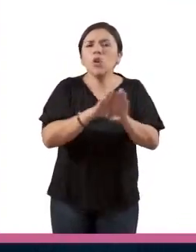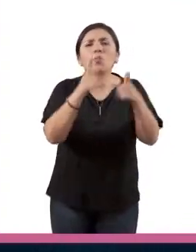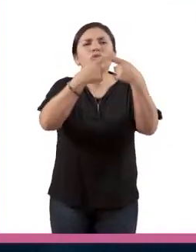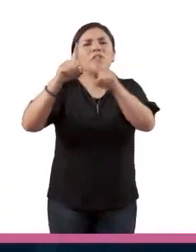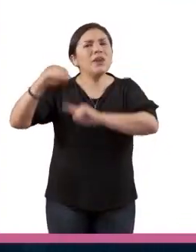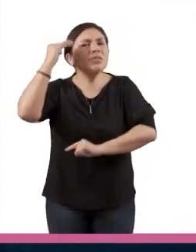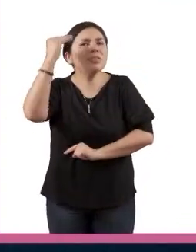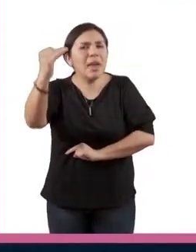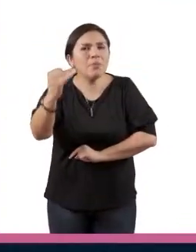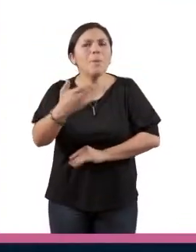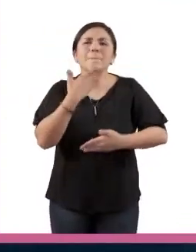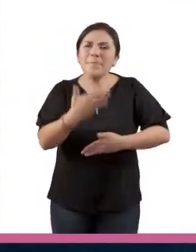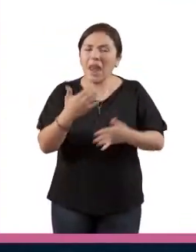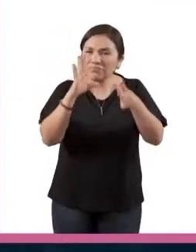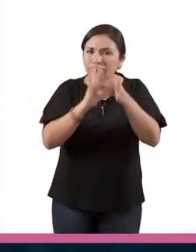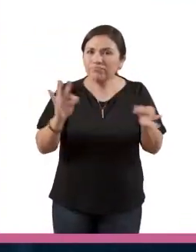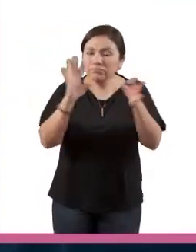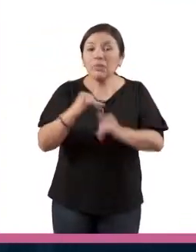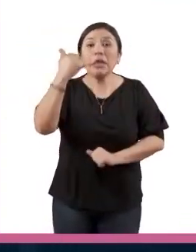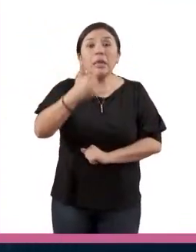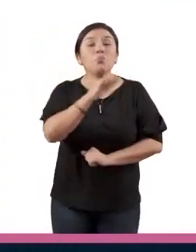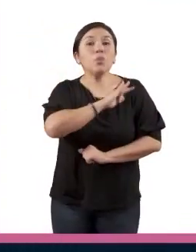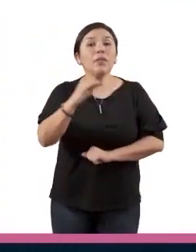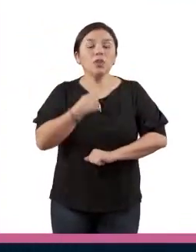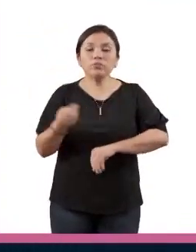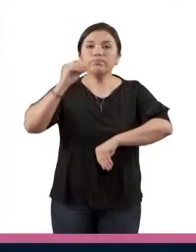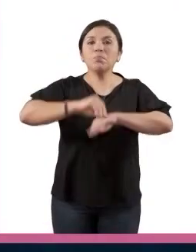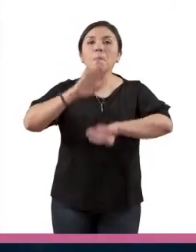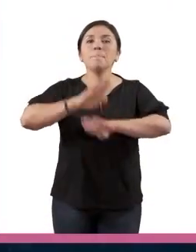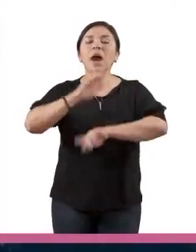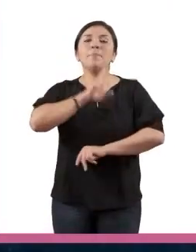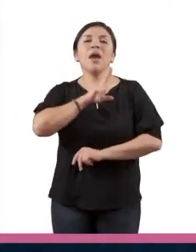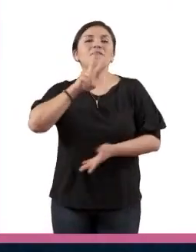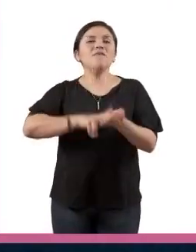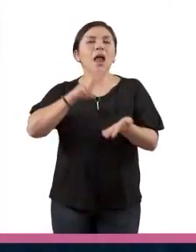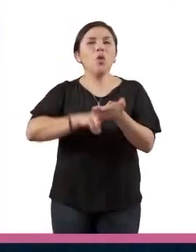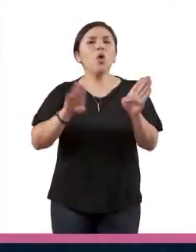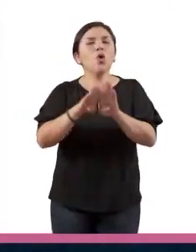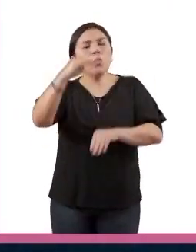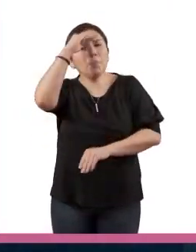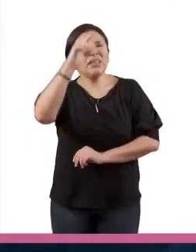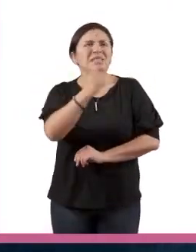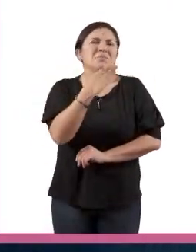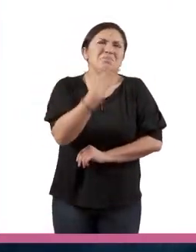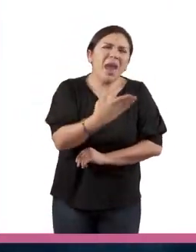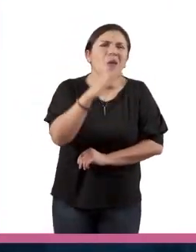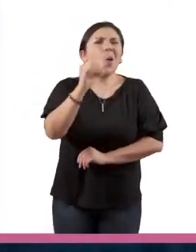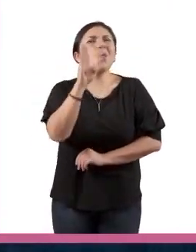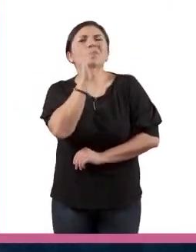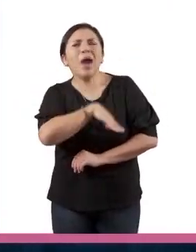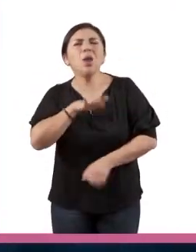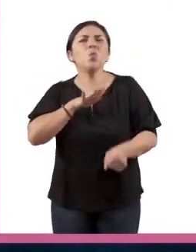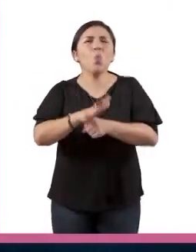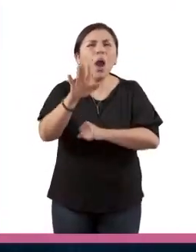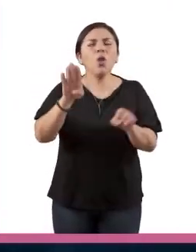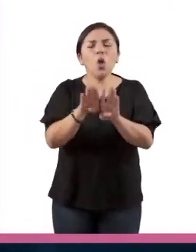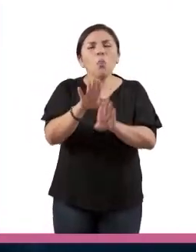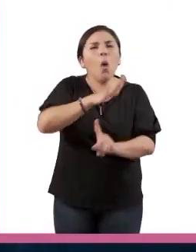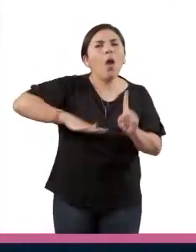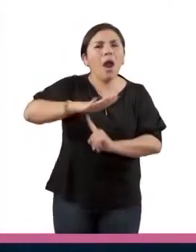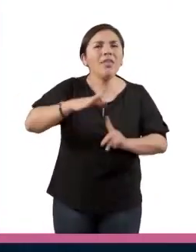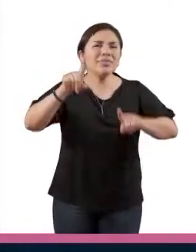diferentes momentos, y reafirmar mis valores y reflexionar lo que es bueno y no tan bueno en cualquier